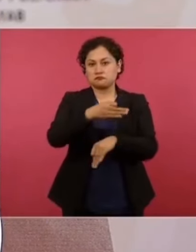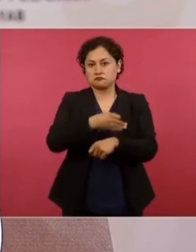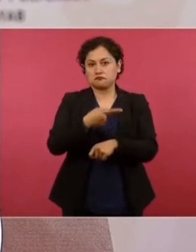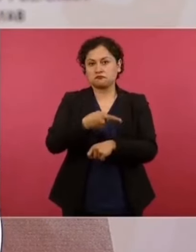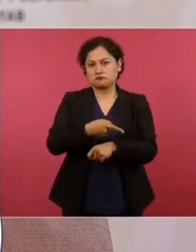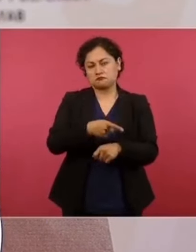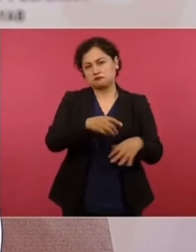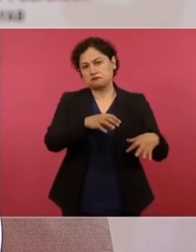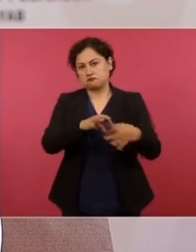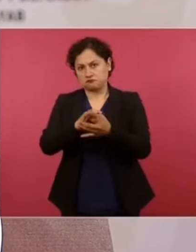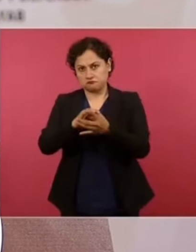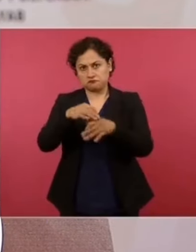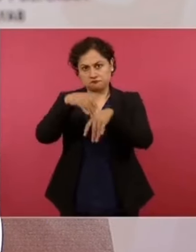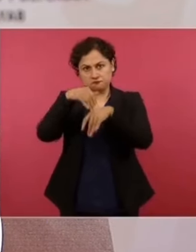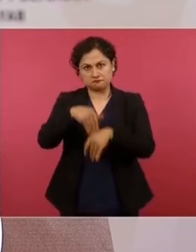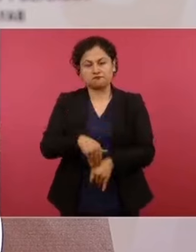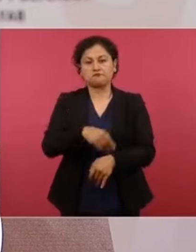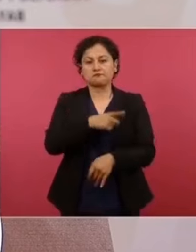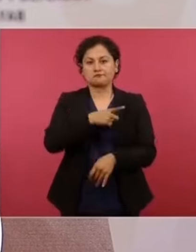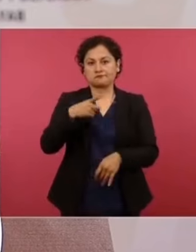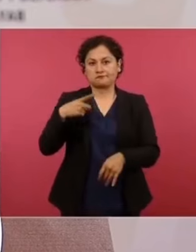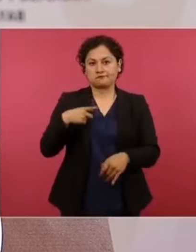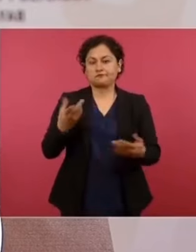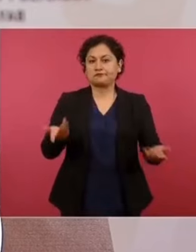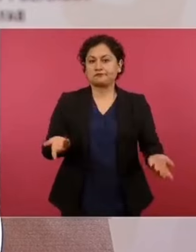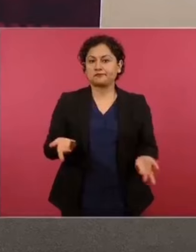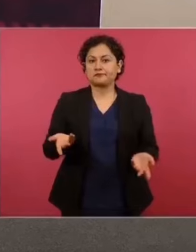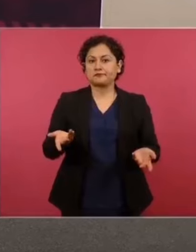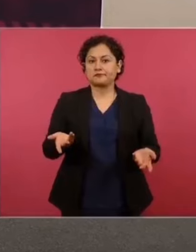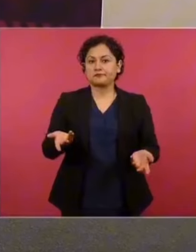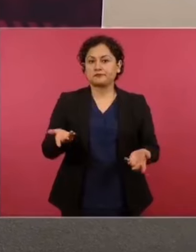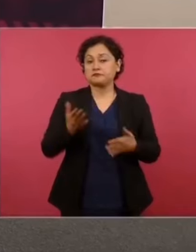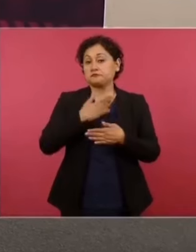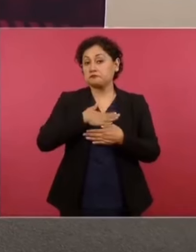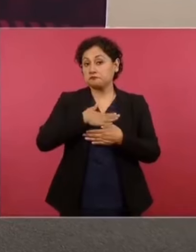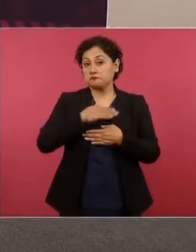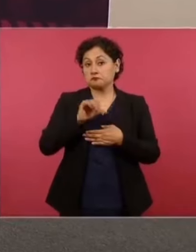universal no puedo decir más porque